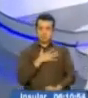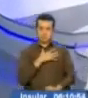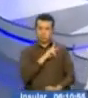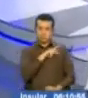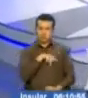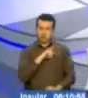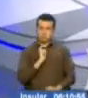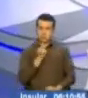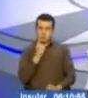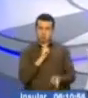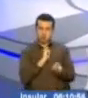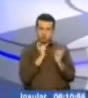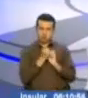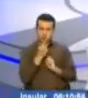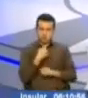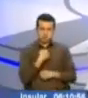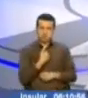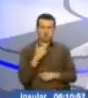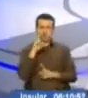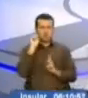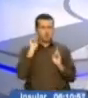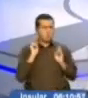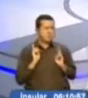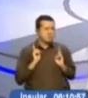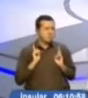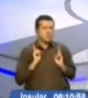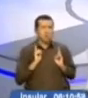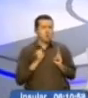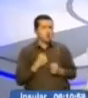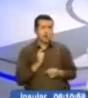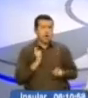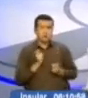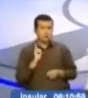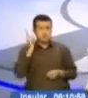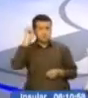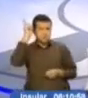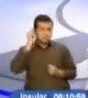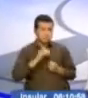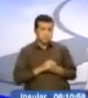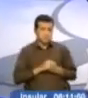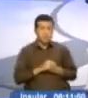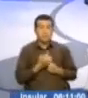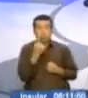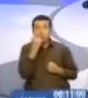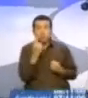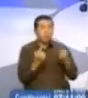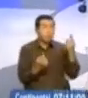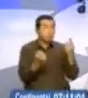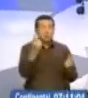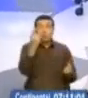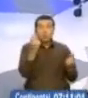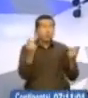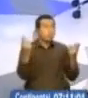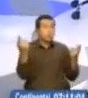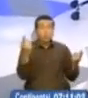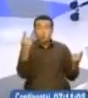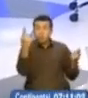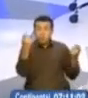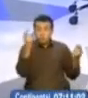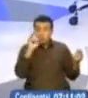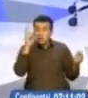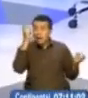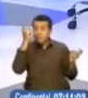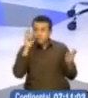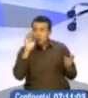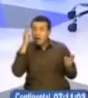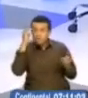pero el uno resulta que no quiere hacer nada, y si sumamos los unos somos muchos, entonces ¿por dónde comenzar? Porque si ya